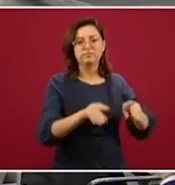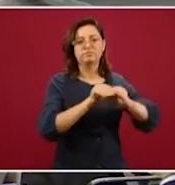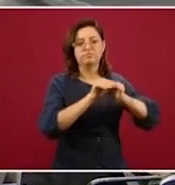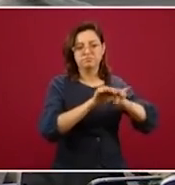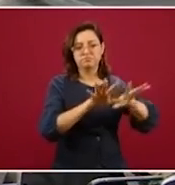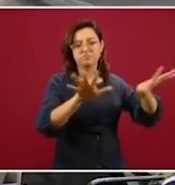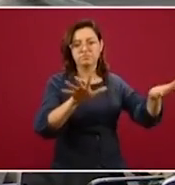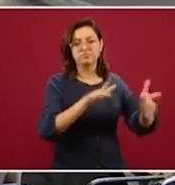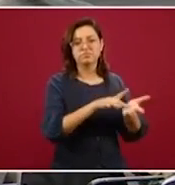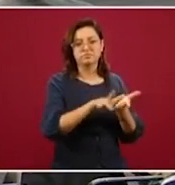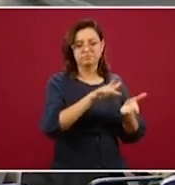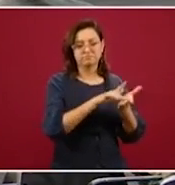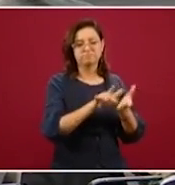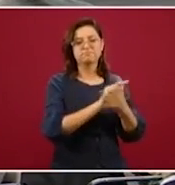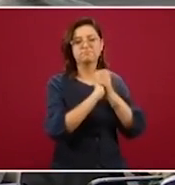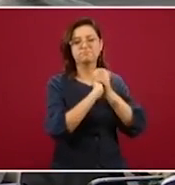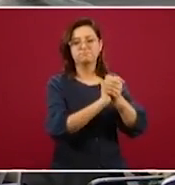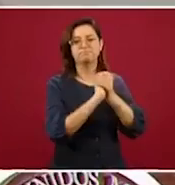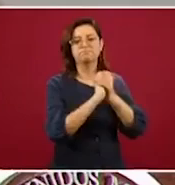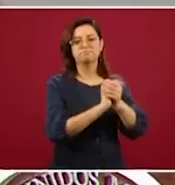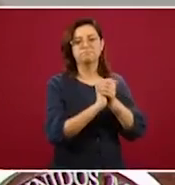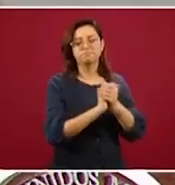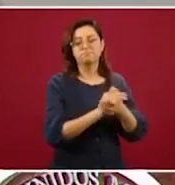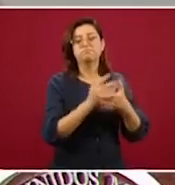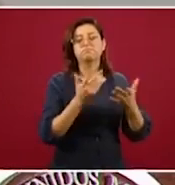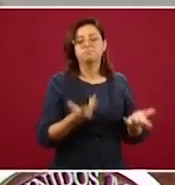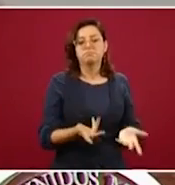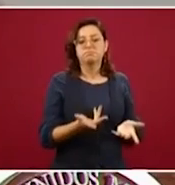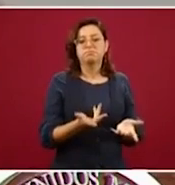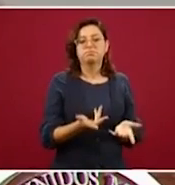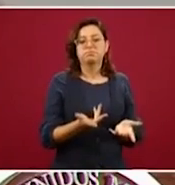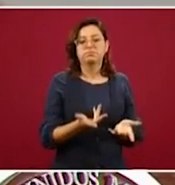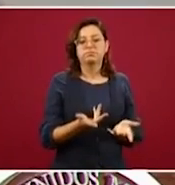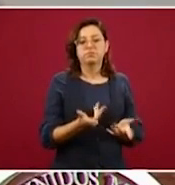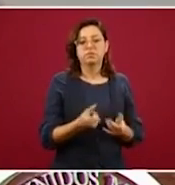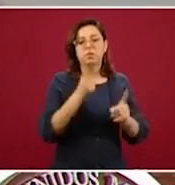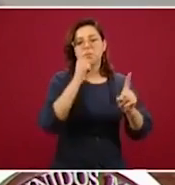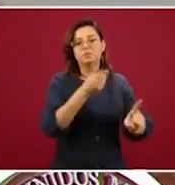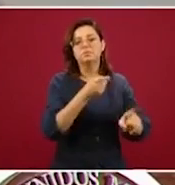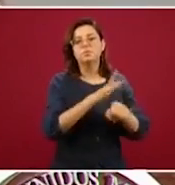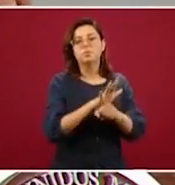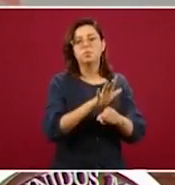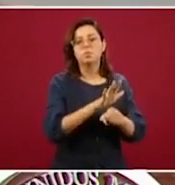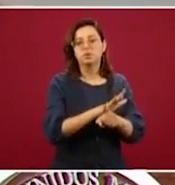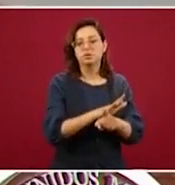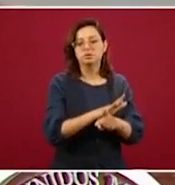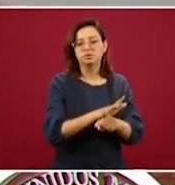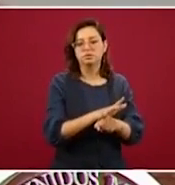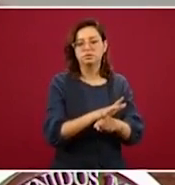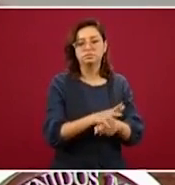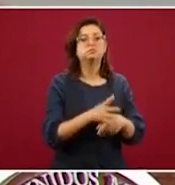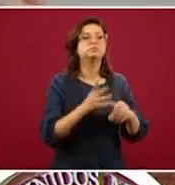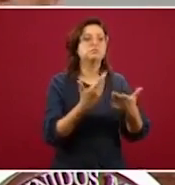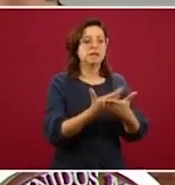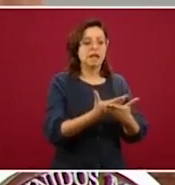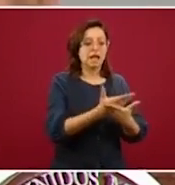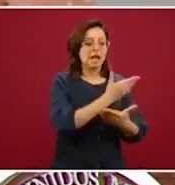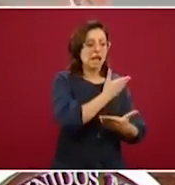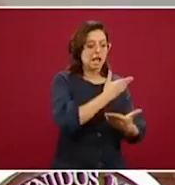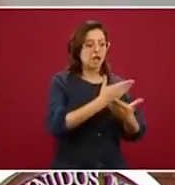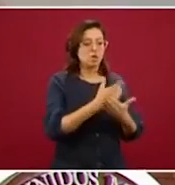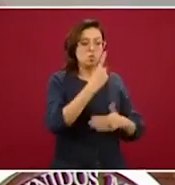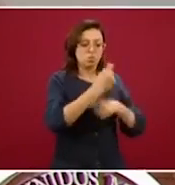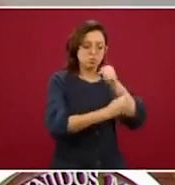se pueda apoyar con tandas, por ejemplo. Entonces, lo que se está buscando es que efectivamente con lo que ya aprendieron, más